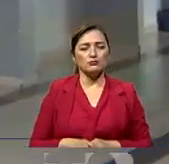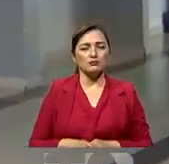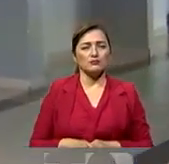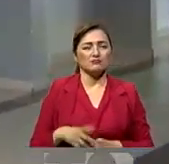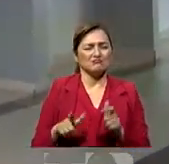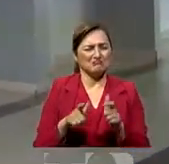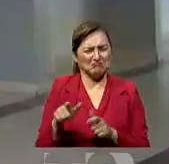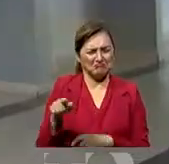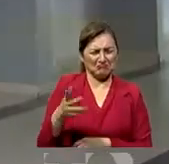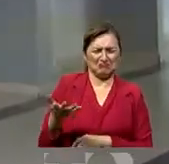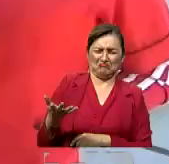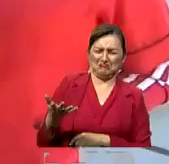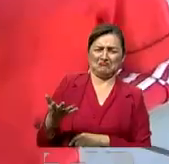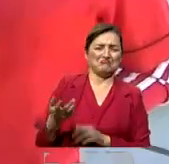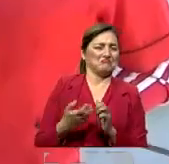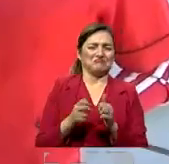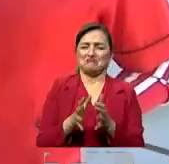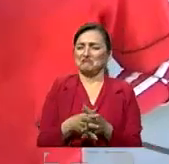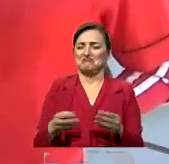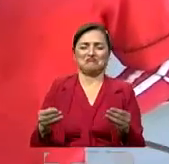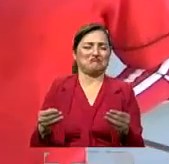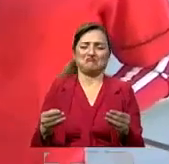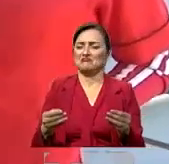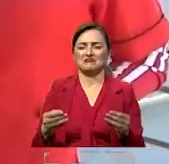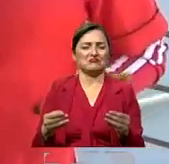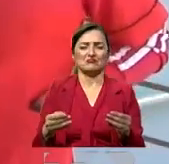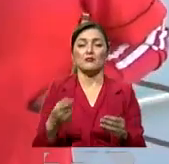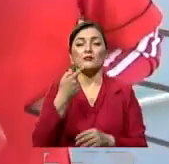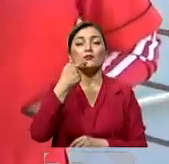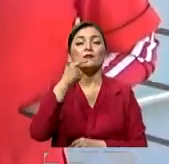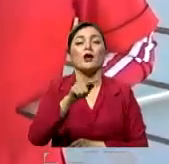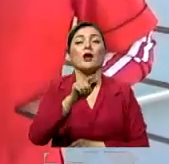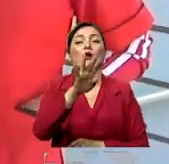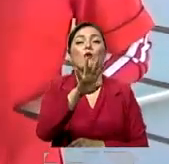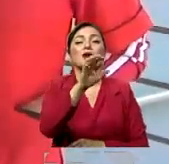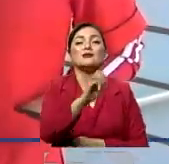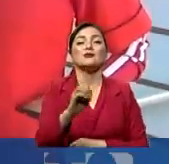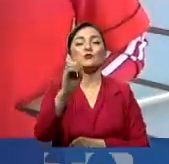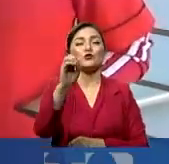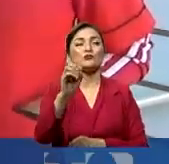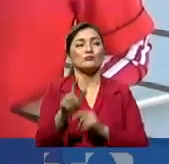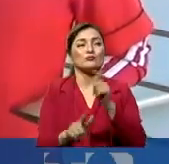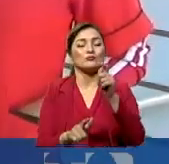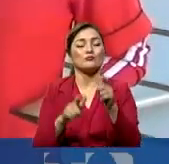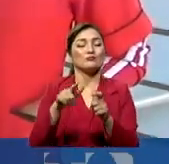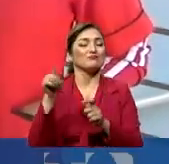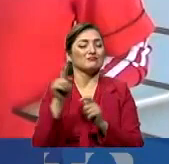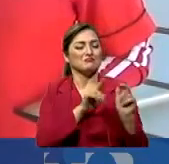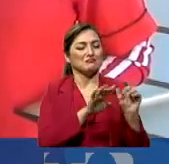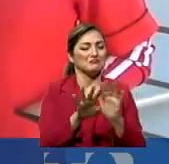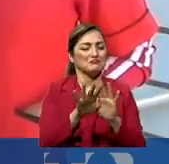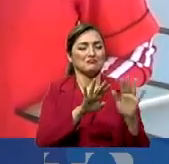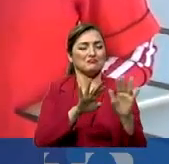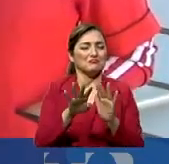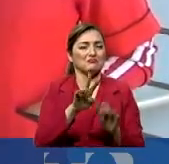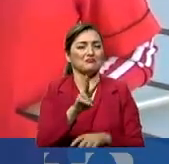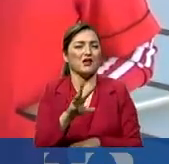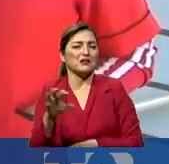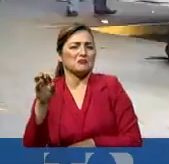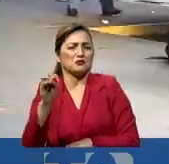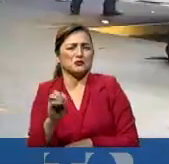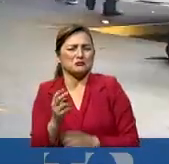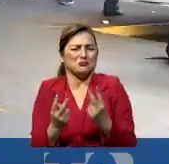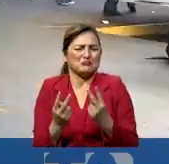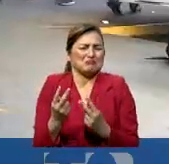no convence a los comerciantes. Nos dijeron que aquí iba a haber el 40%, pero cual no hay ni el